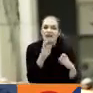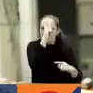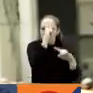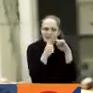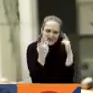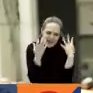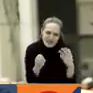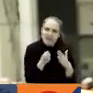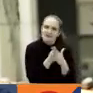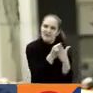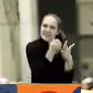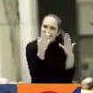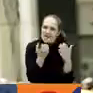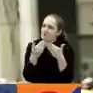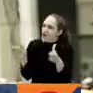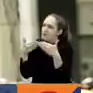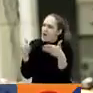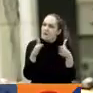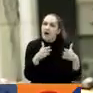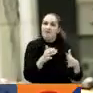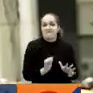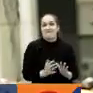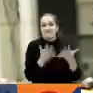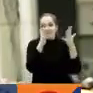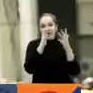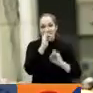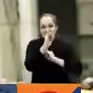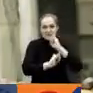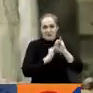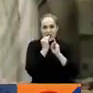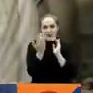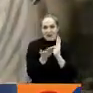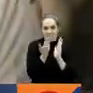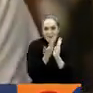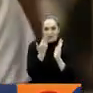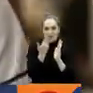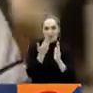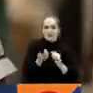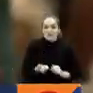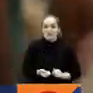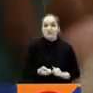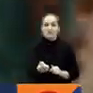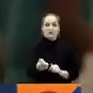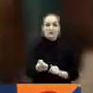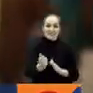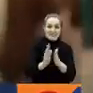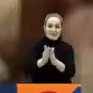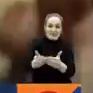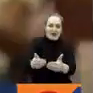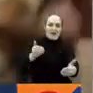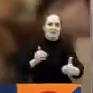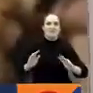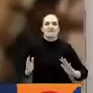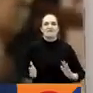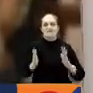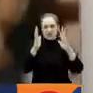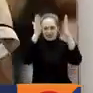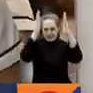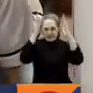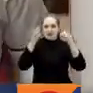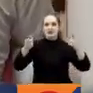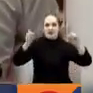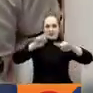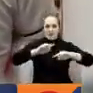adelante. Mucha reactivación, tenemos la Feria Internacional del Libro, próximamente de aquí a diciembre vamos a tener el Festival